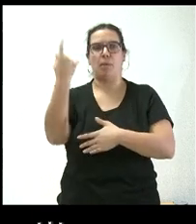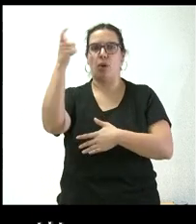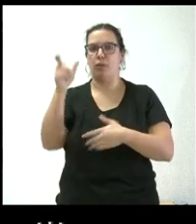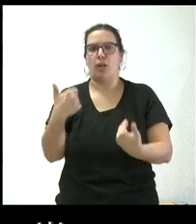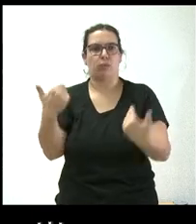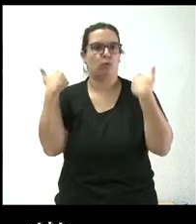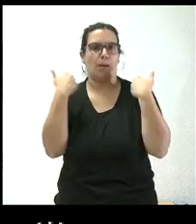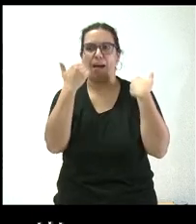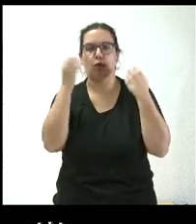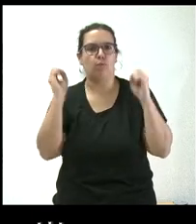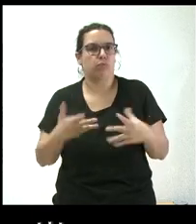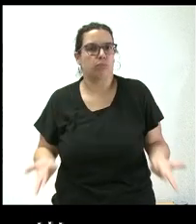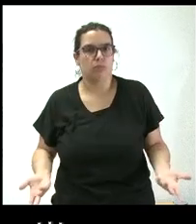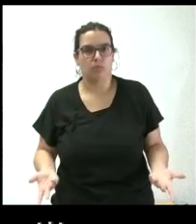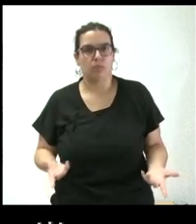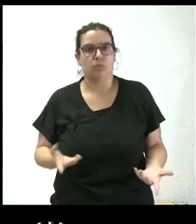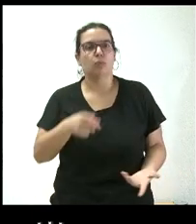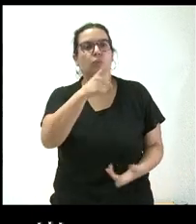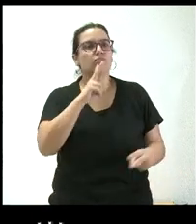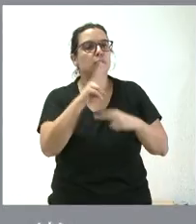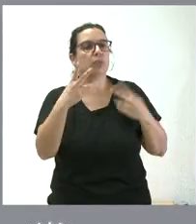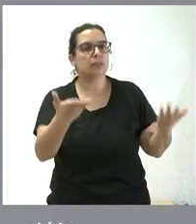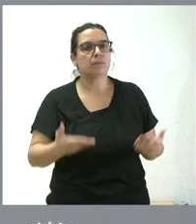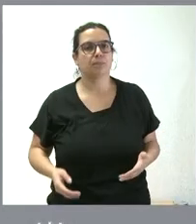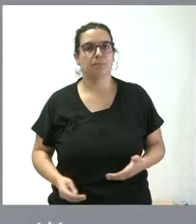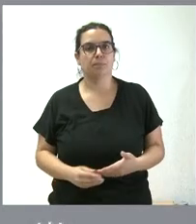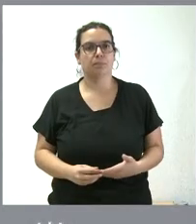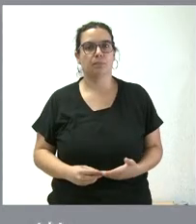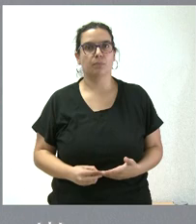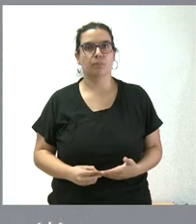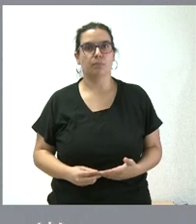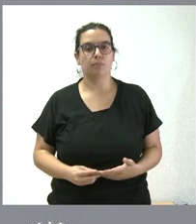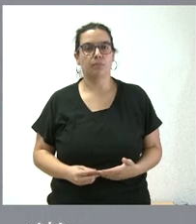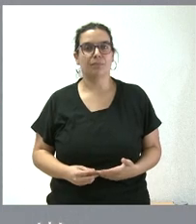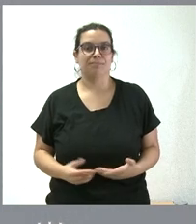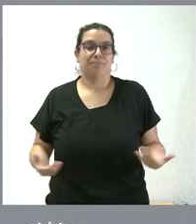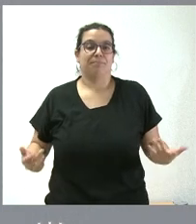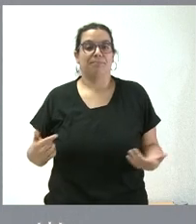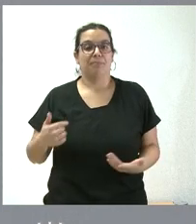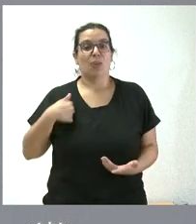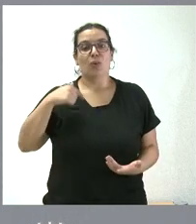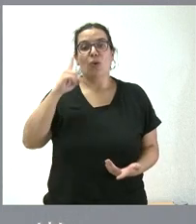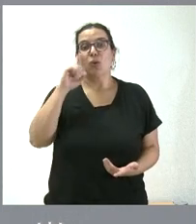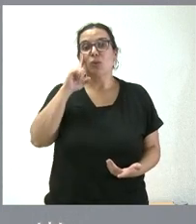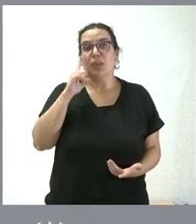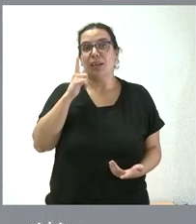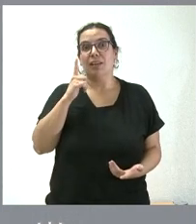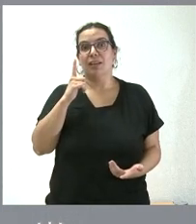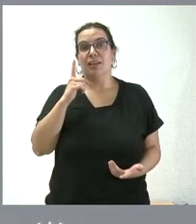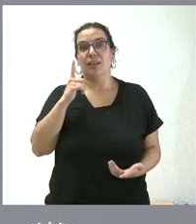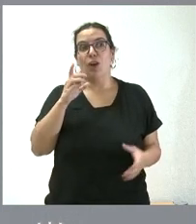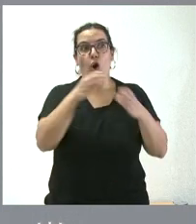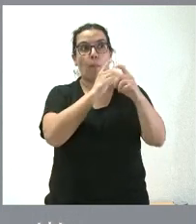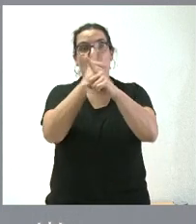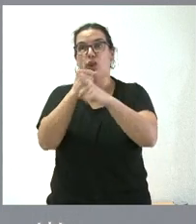ocurrido No qué tiene usted que decir pues que no sé si queda alguien al que la oposición no